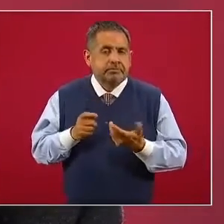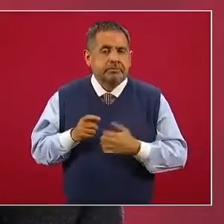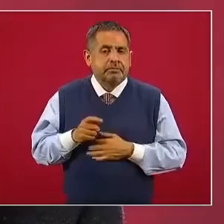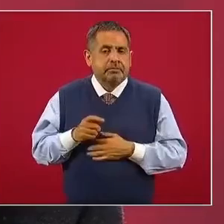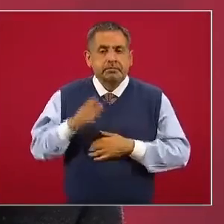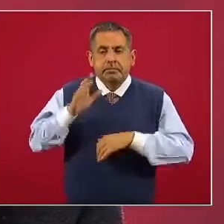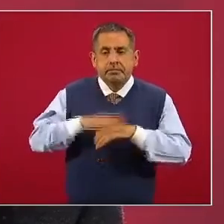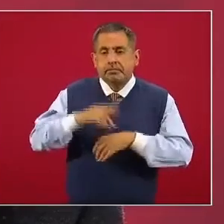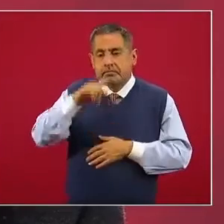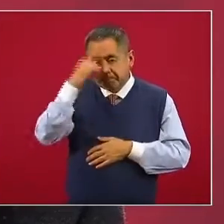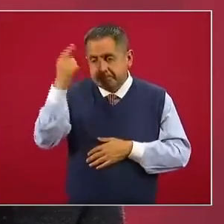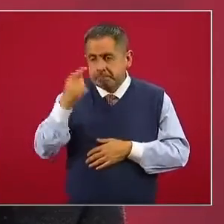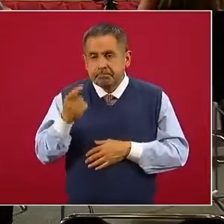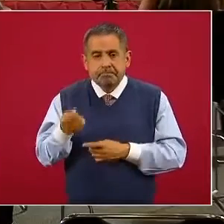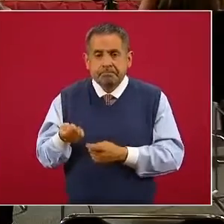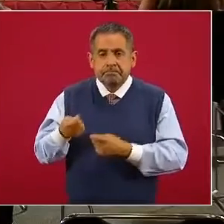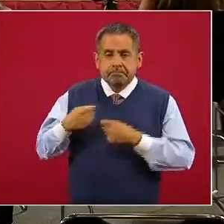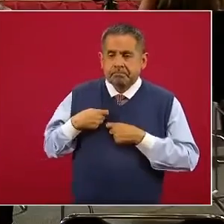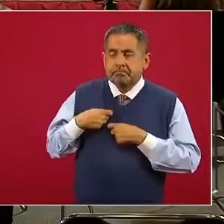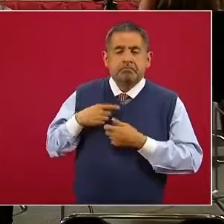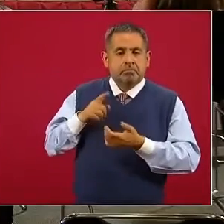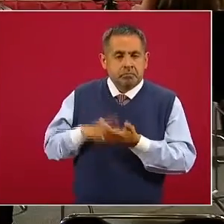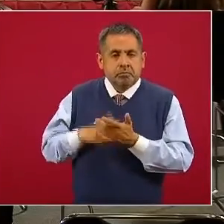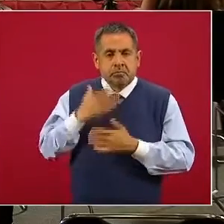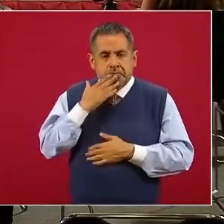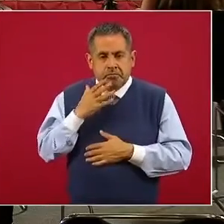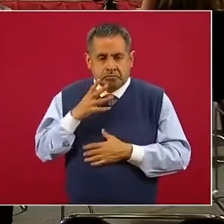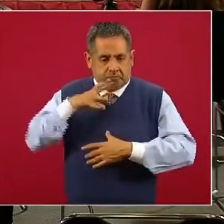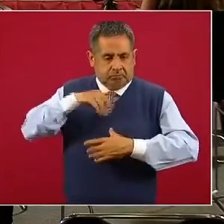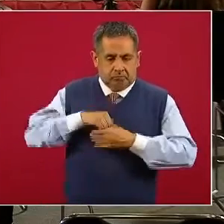se facilitan cuando existe unas buenas